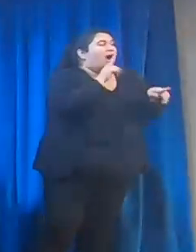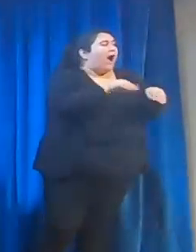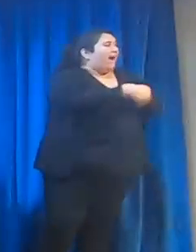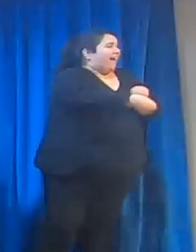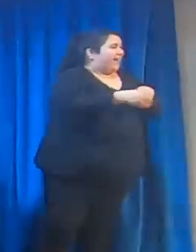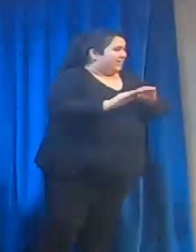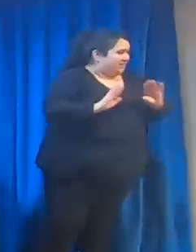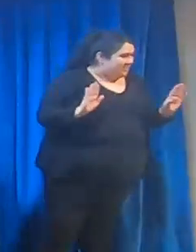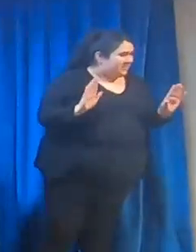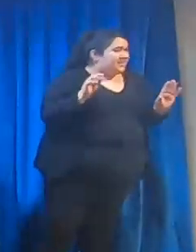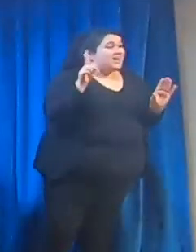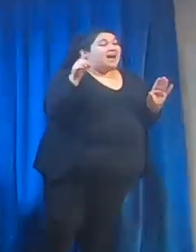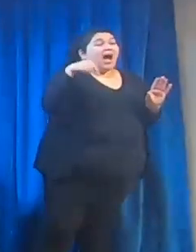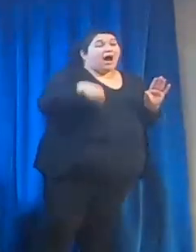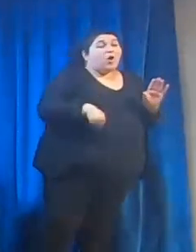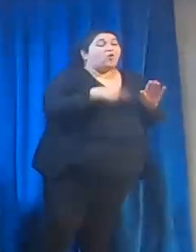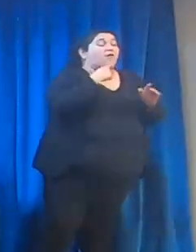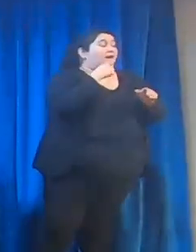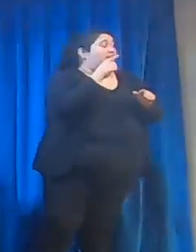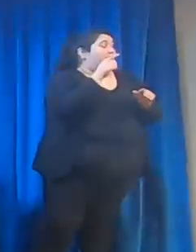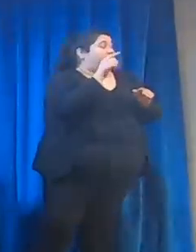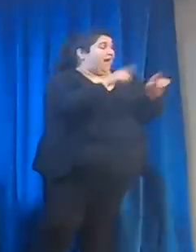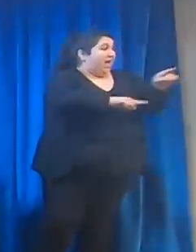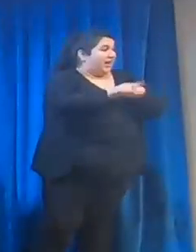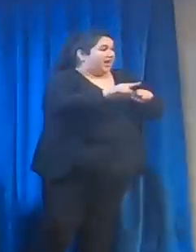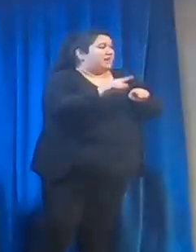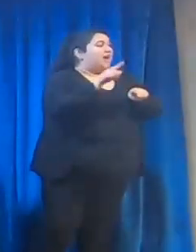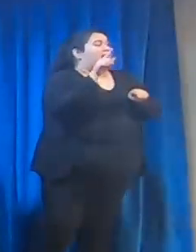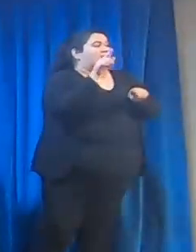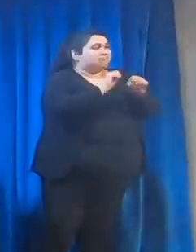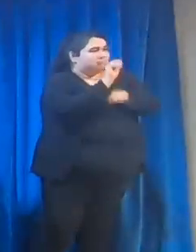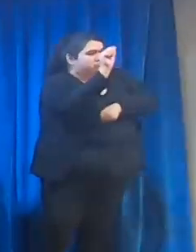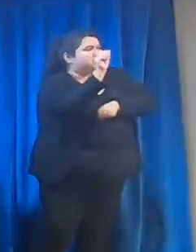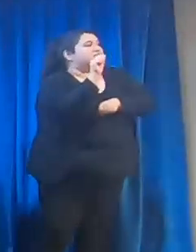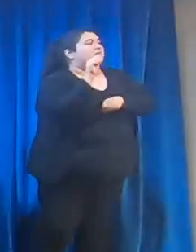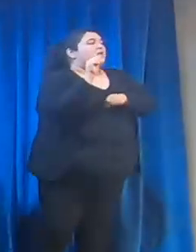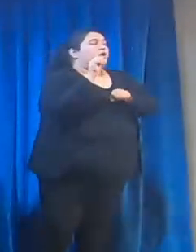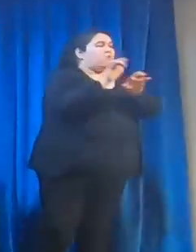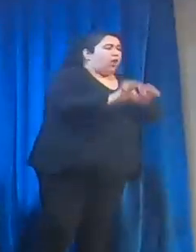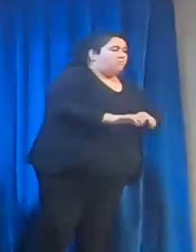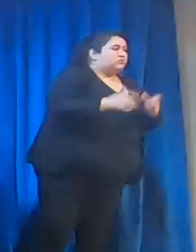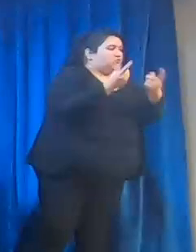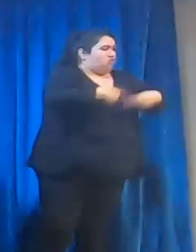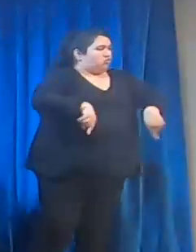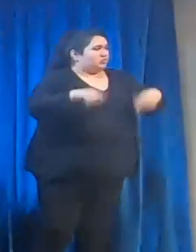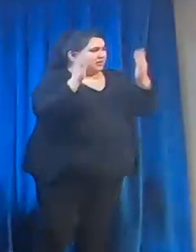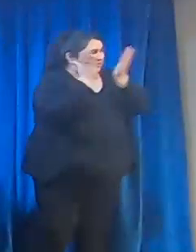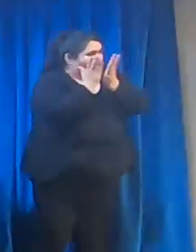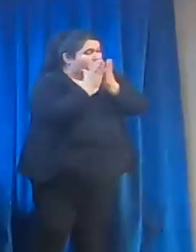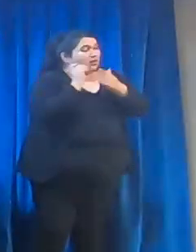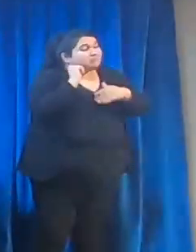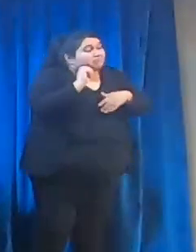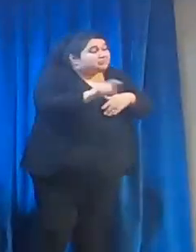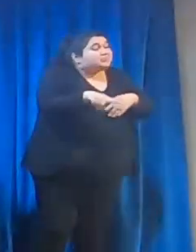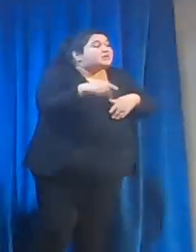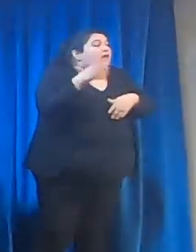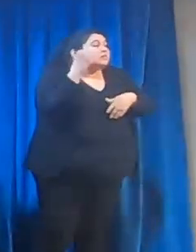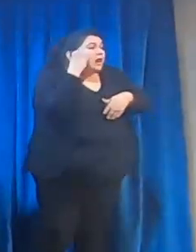informática, hizo la carrera de ciencias exactas, trabaja en programación. Catalina puede entrar en todos sus teléfonos.